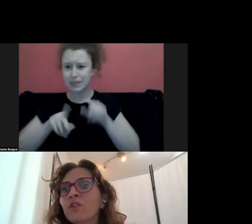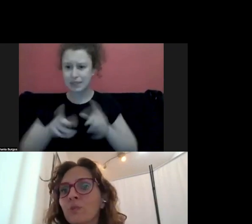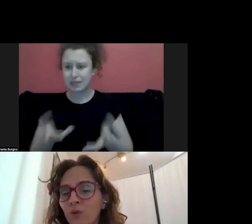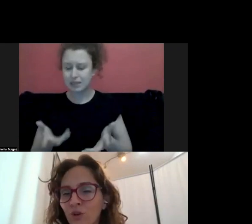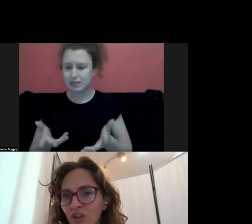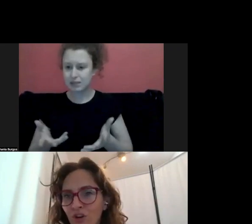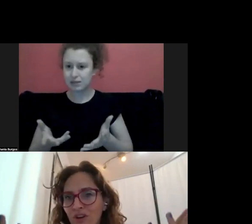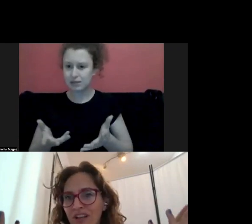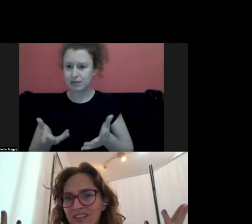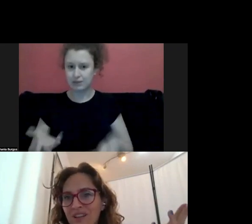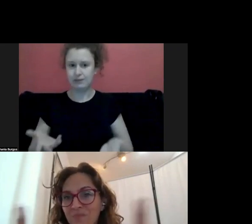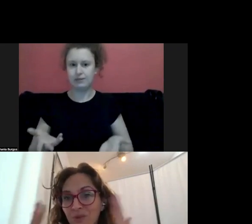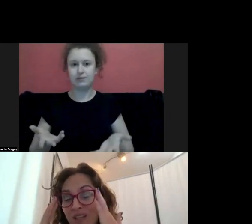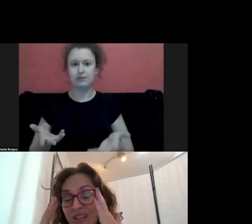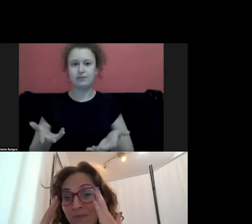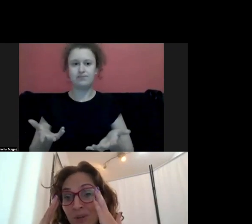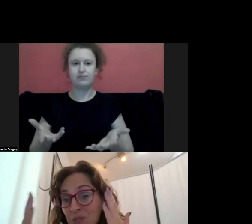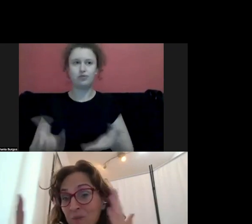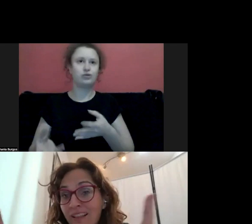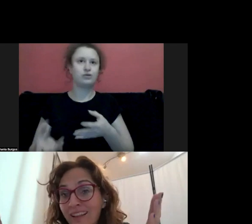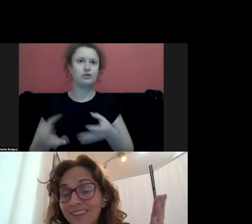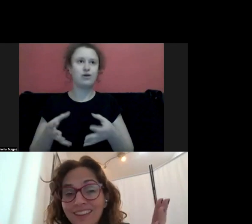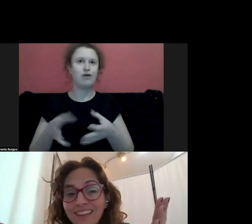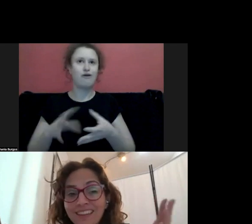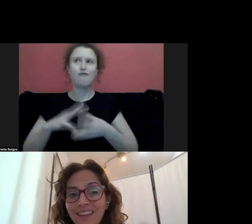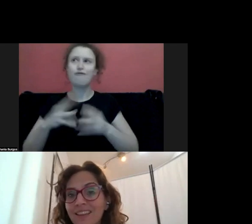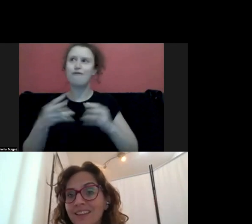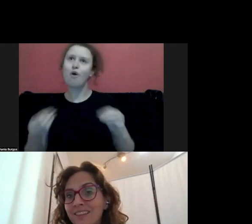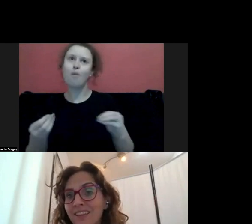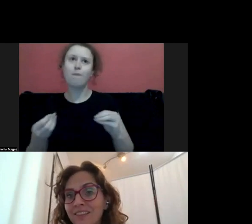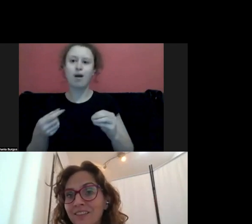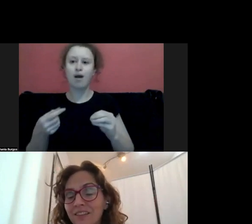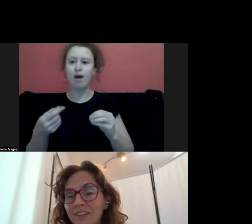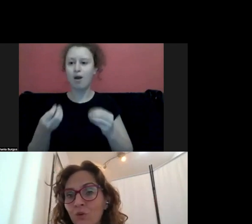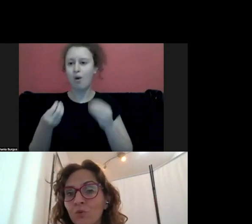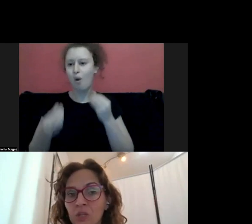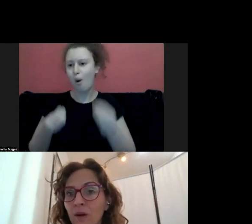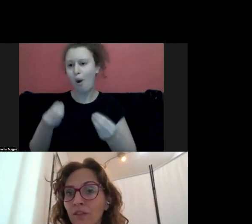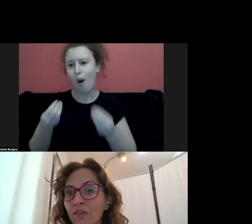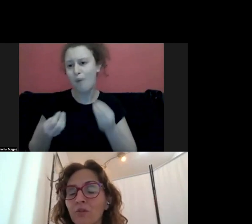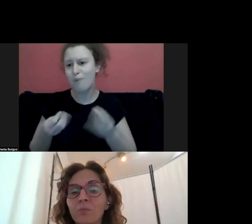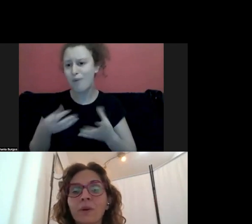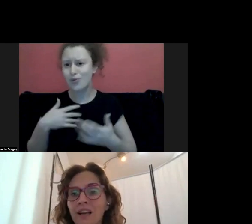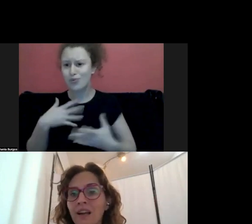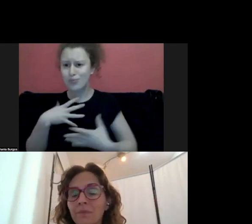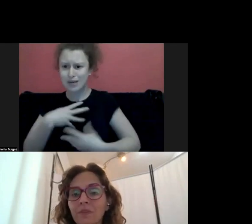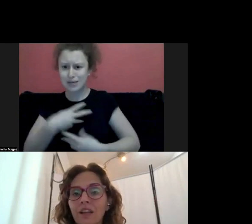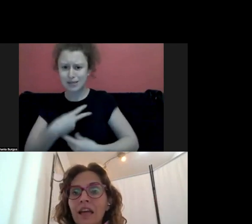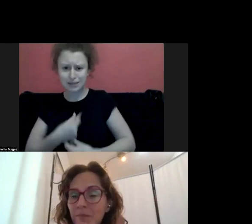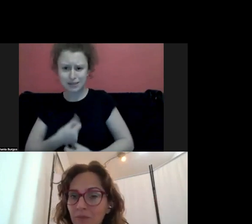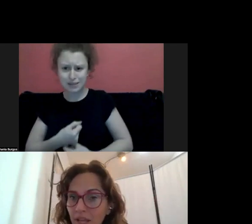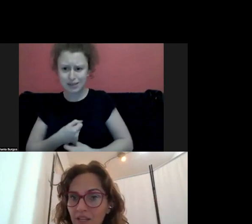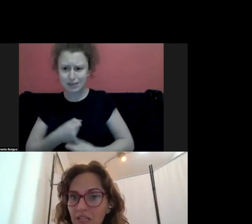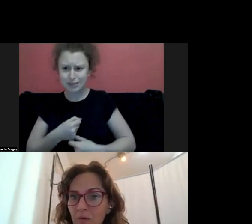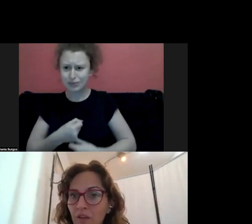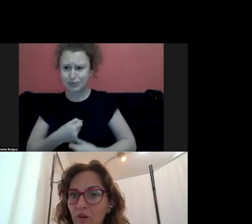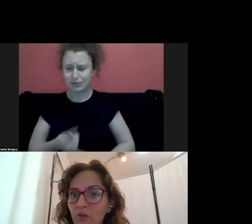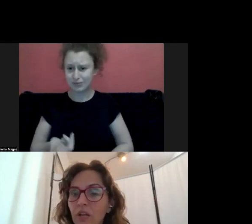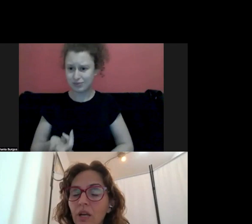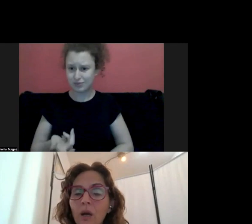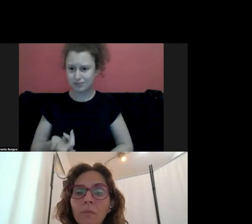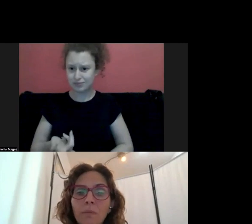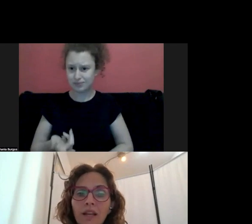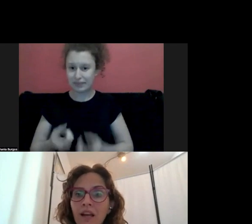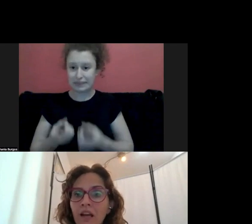y llorando por los rincones, porque es verdad, necesitas un espacio para aceptar esa